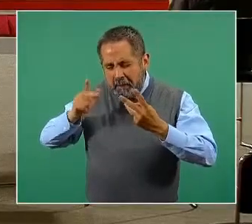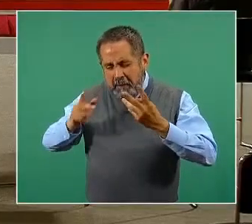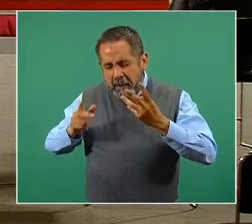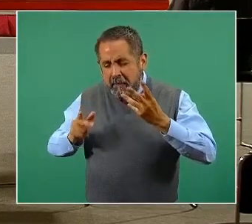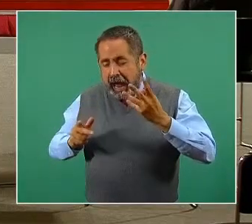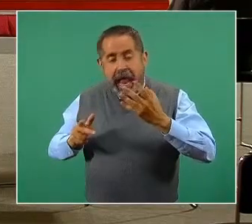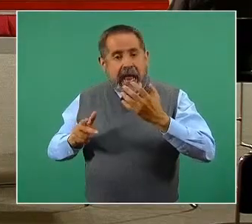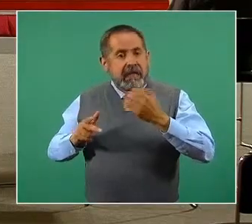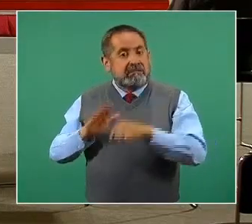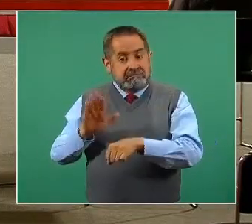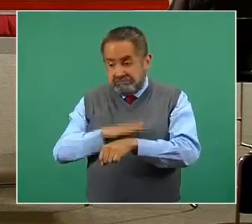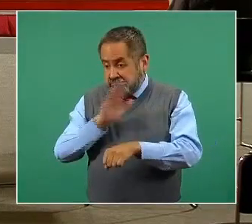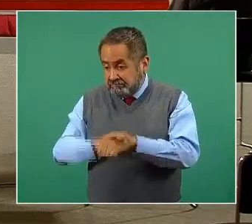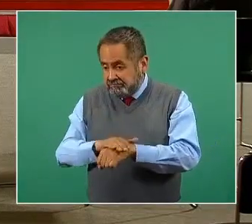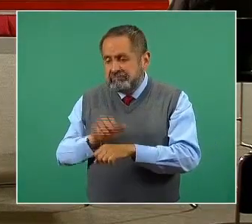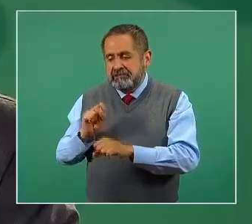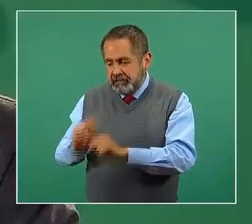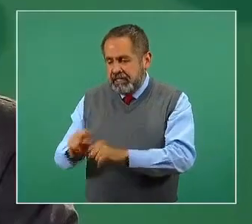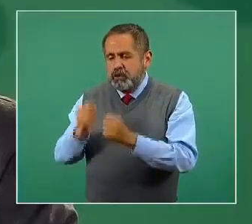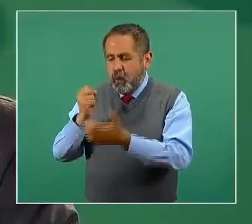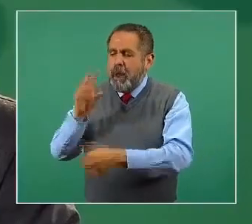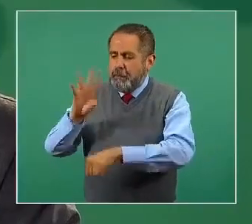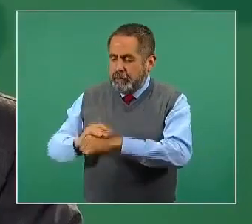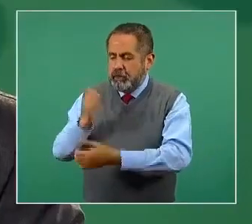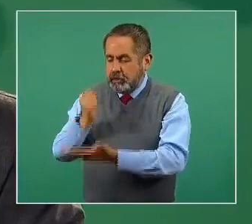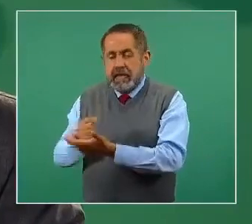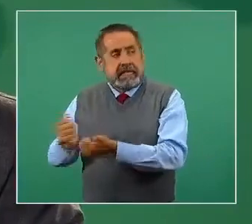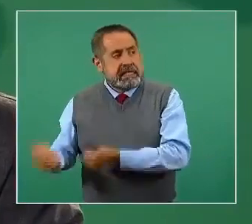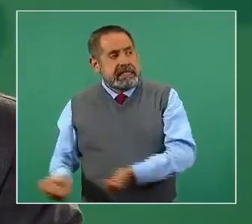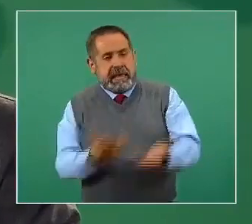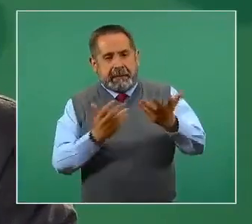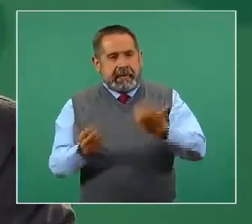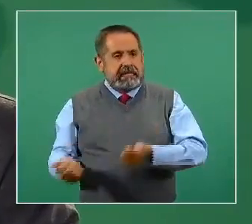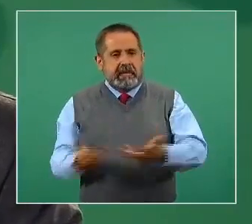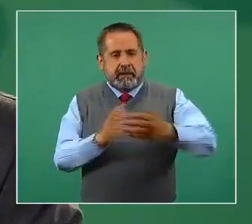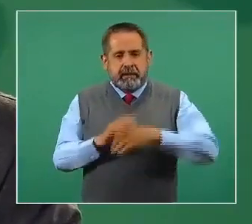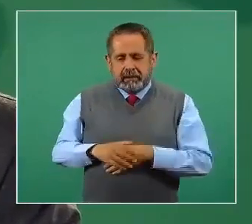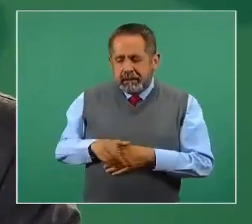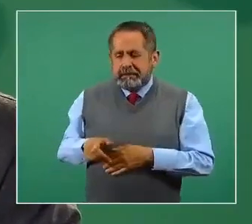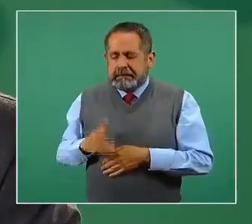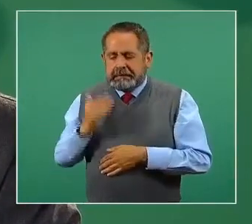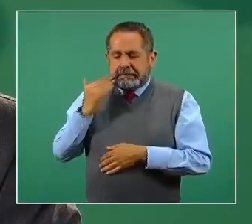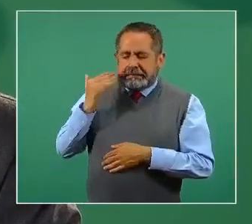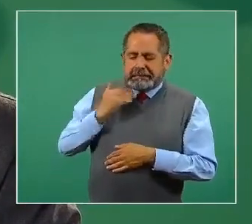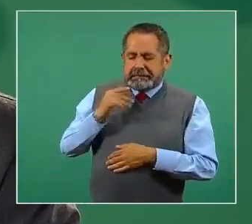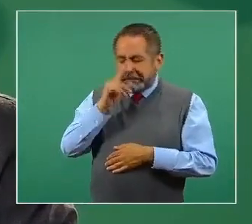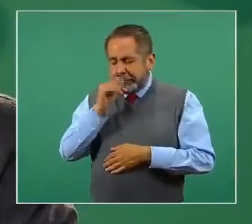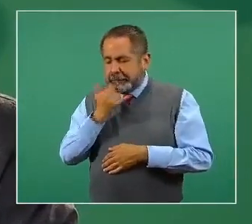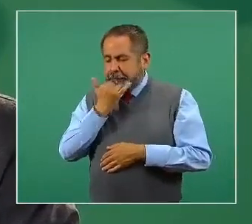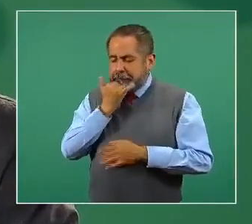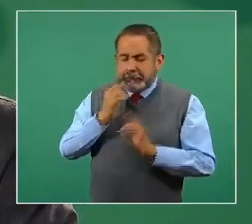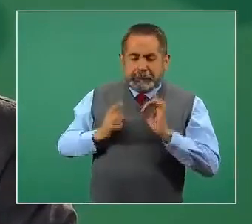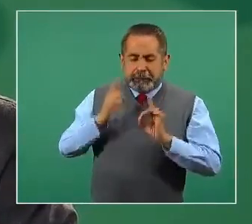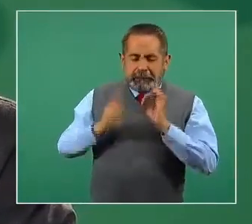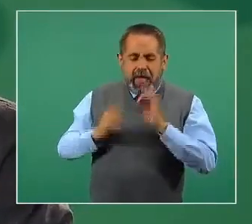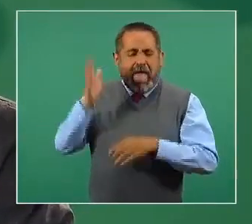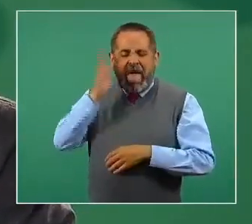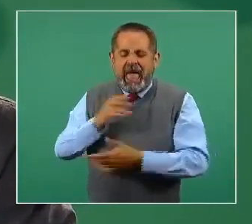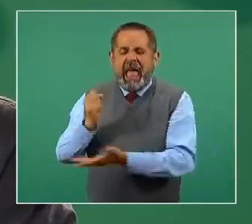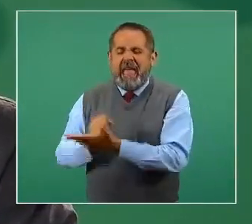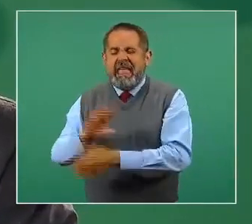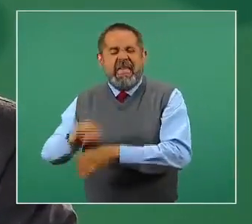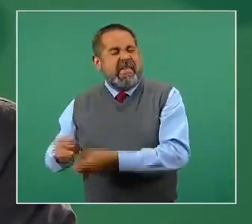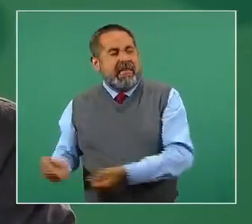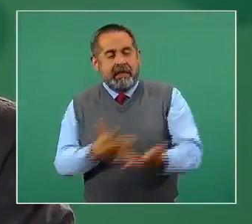para garantizar que se trata de un producto seguro. Y en ningún caso COFEPRIS va a liberar un producto en el que no se verifique con